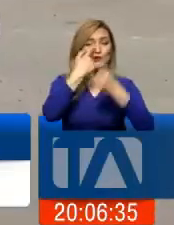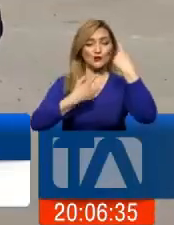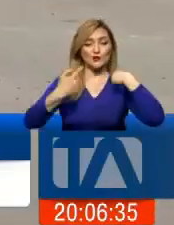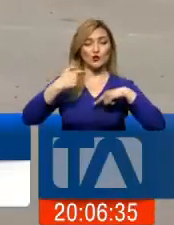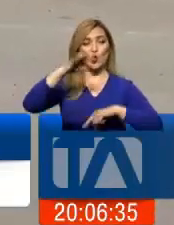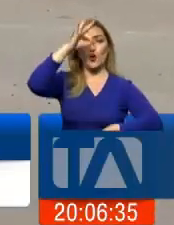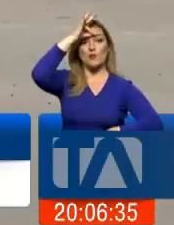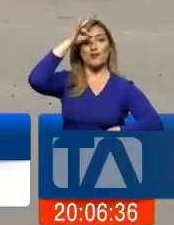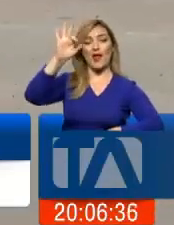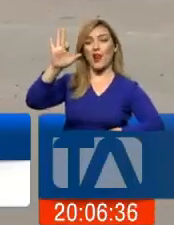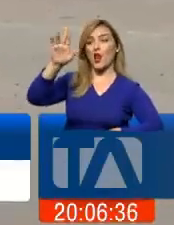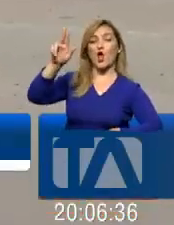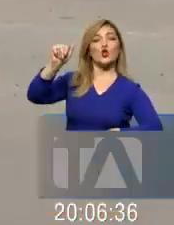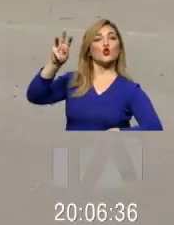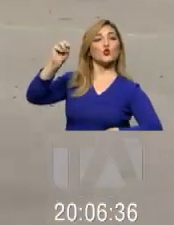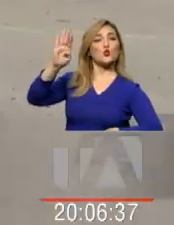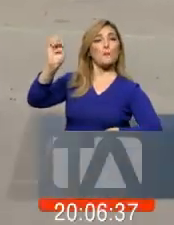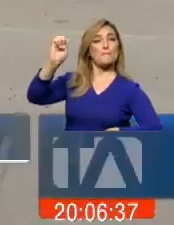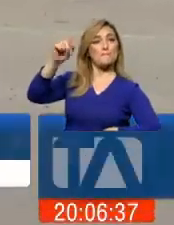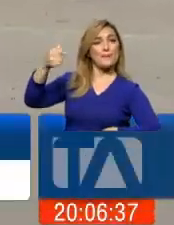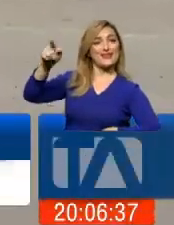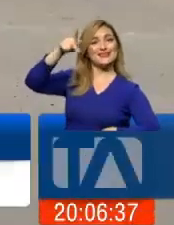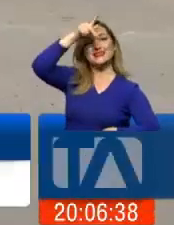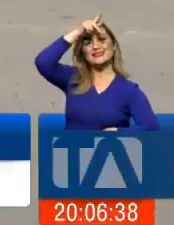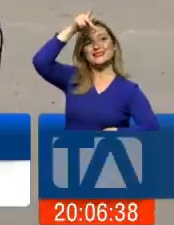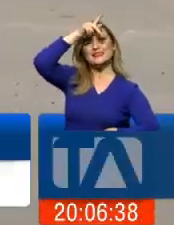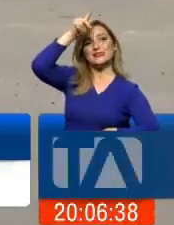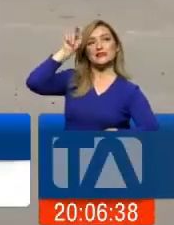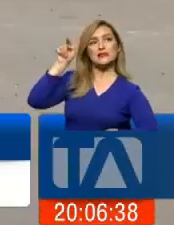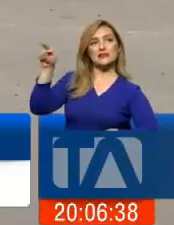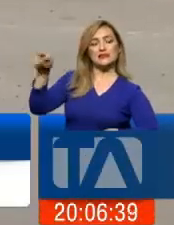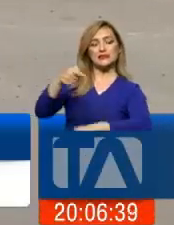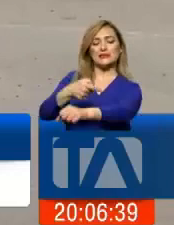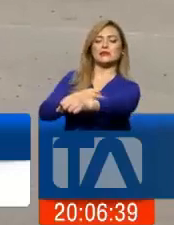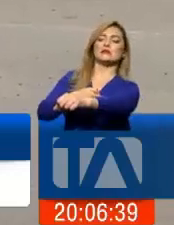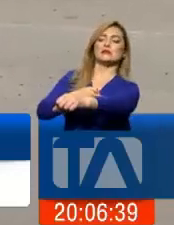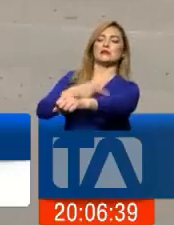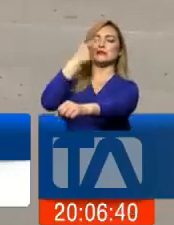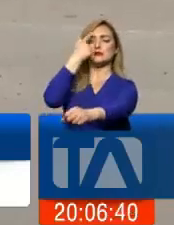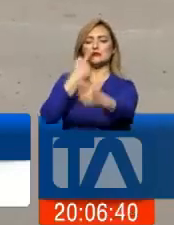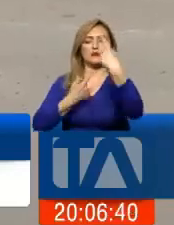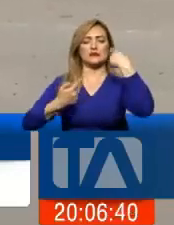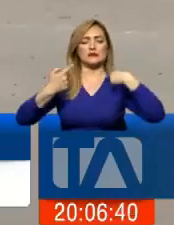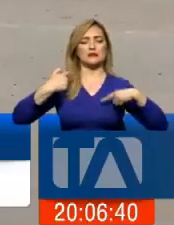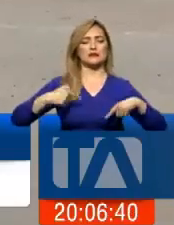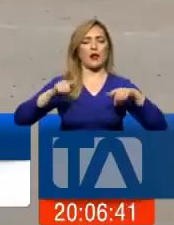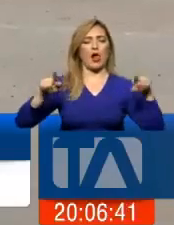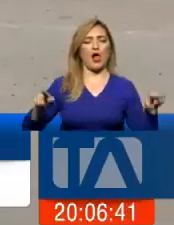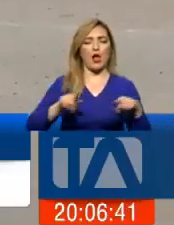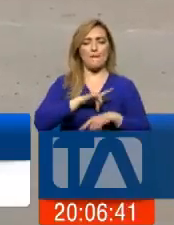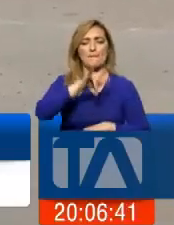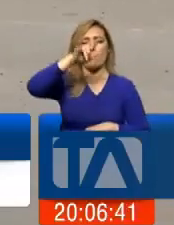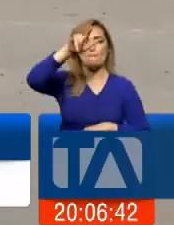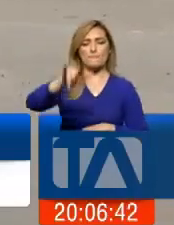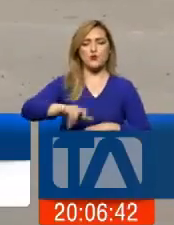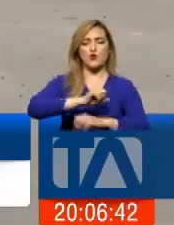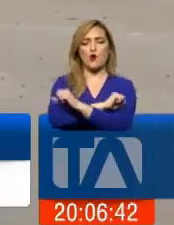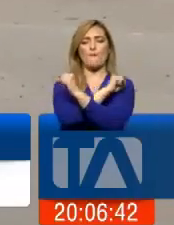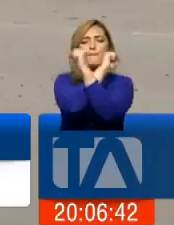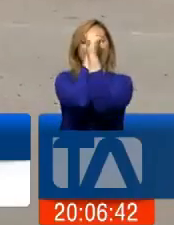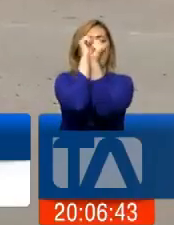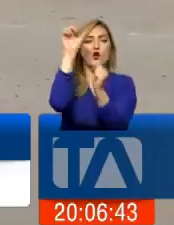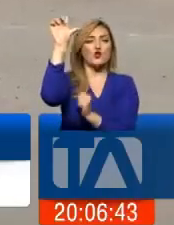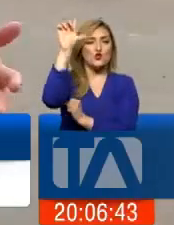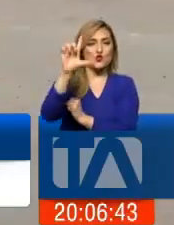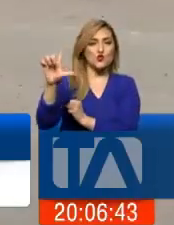aquí en Tumbes, en territorio peruano, se encuentran quienes resultaron heridos producto de un accidente de avioneta suscitado la mañana de este lunes